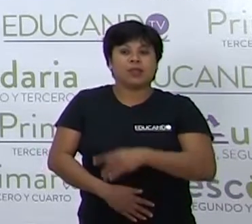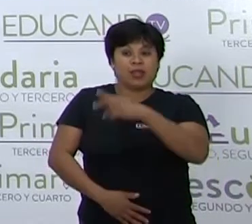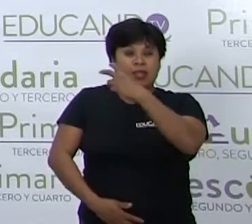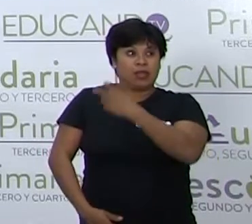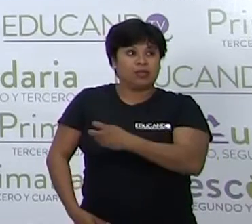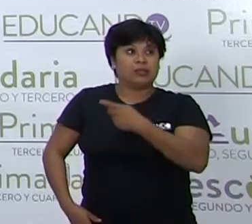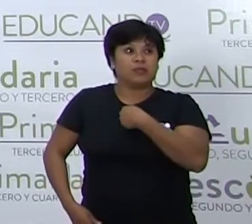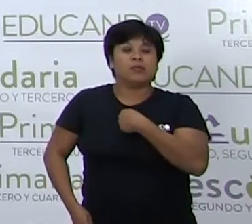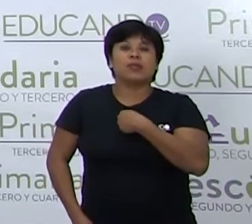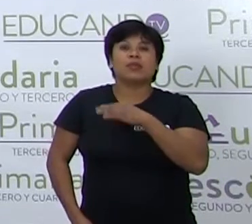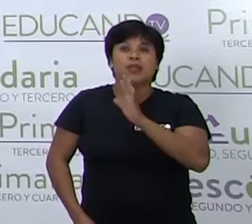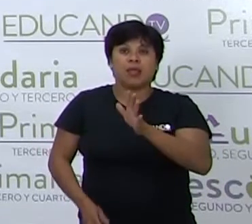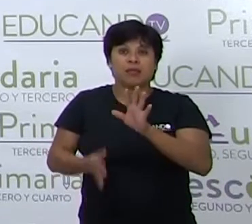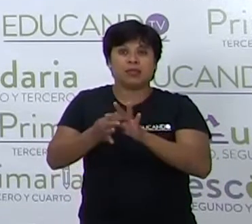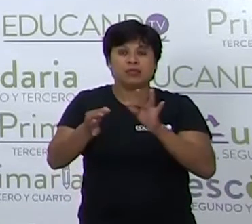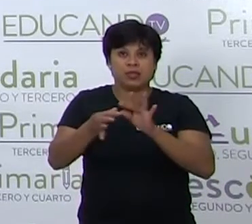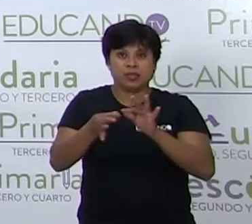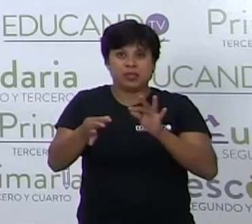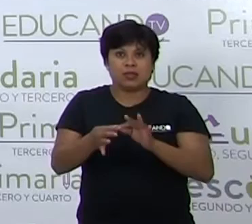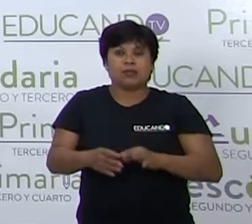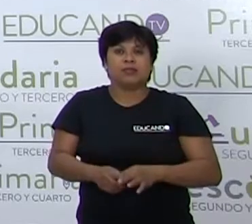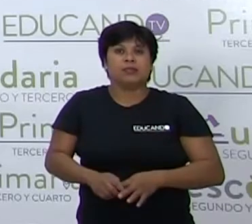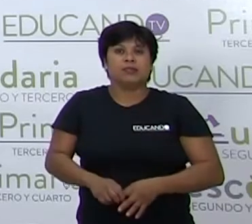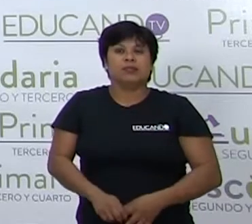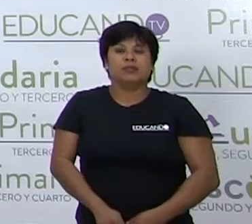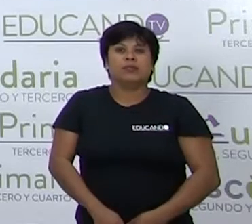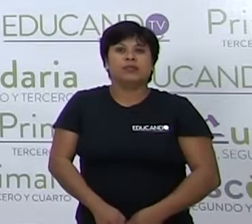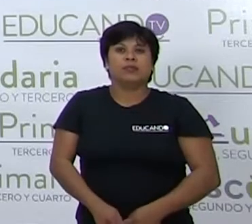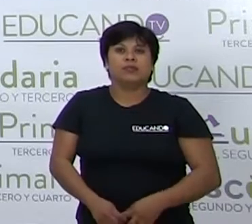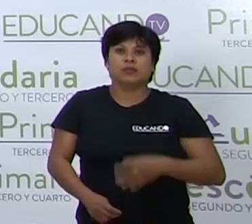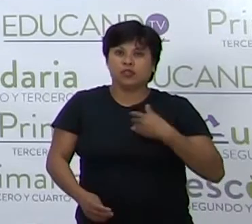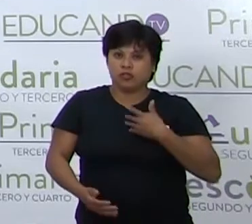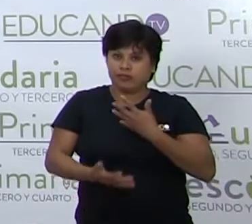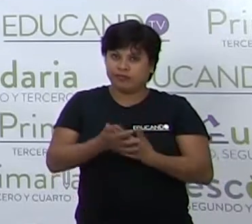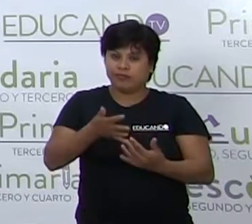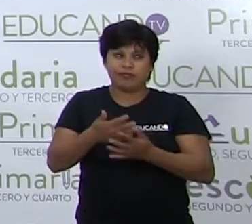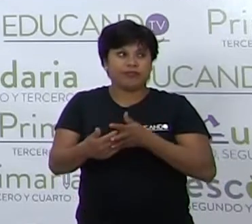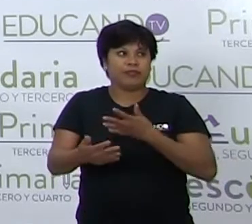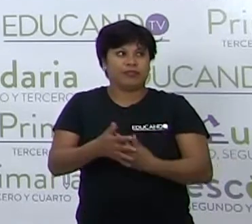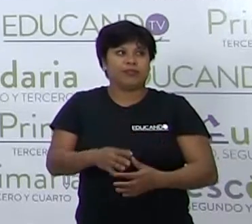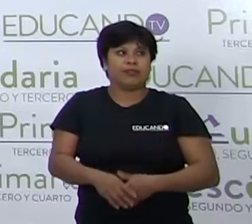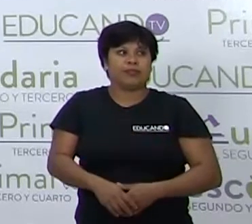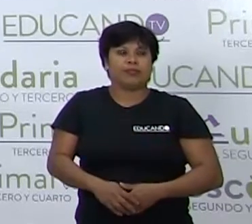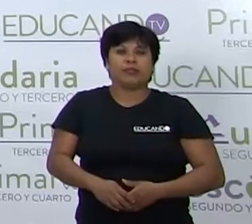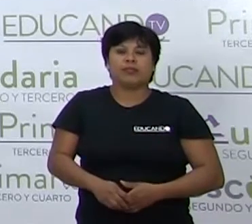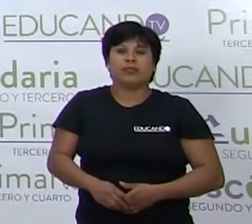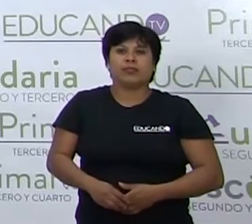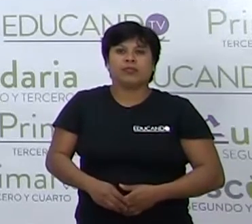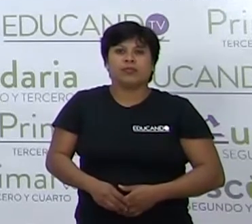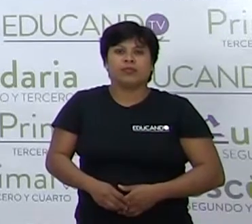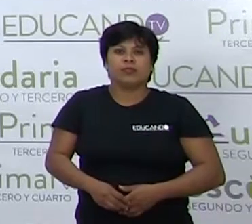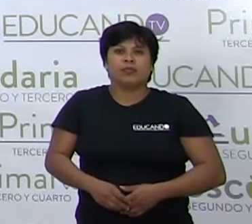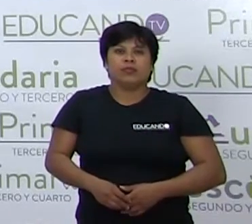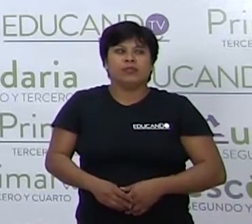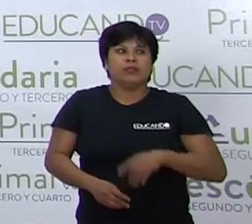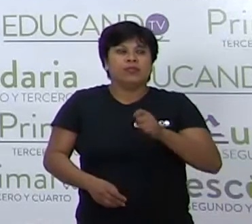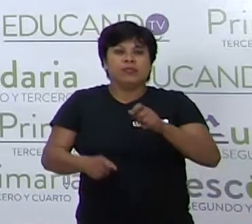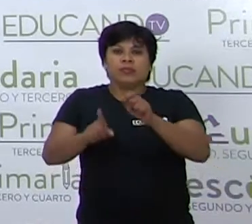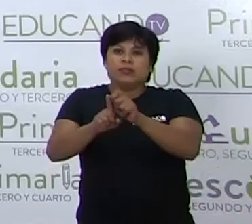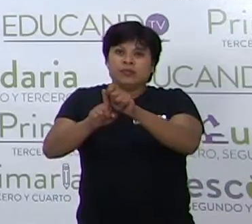me dan, o mejor dicho, aquí ya elaboré unas